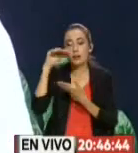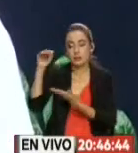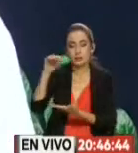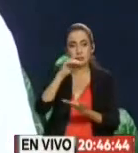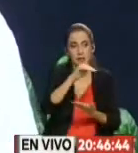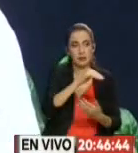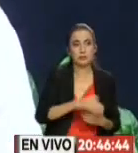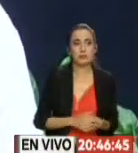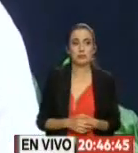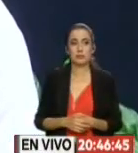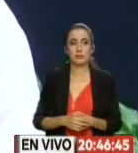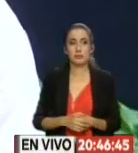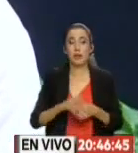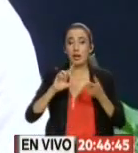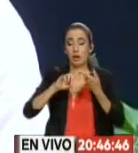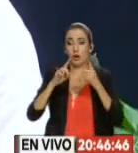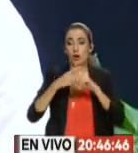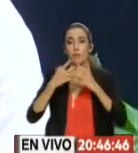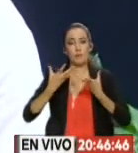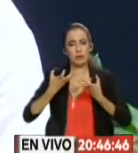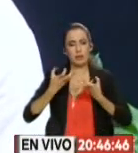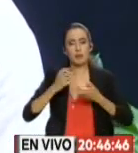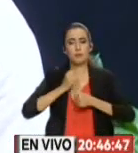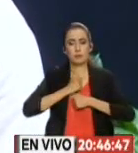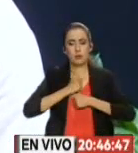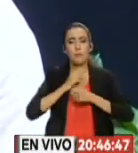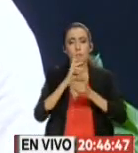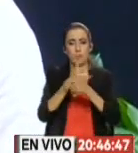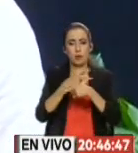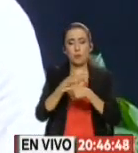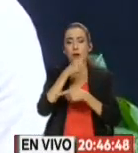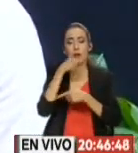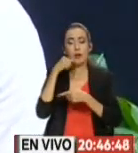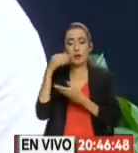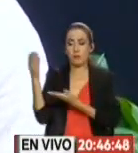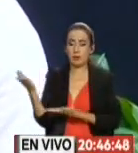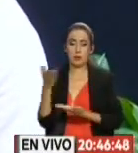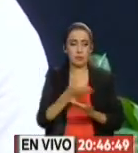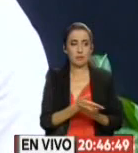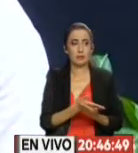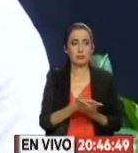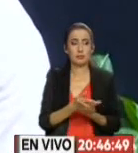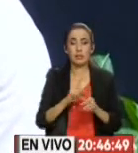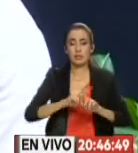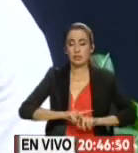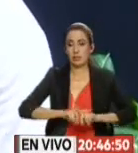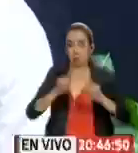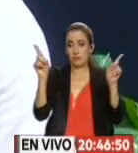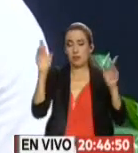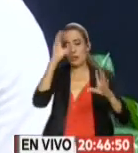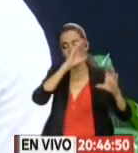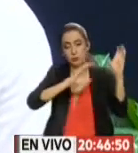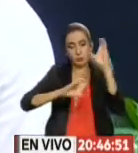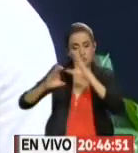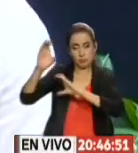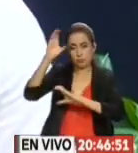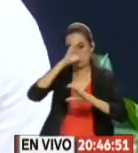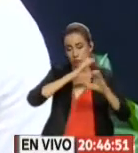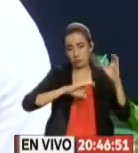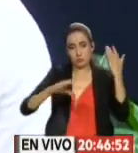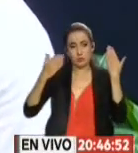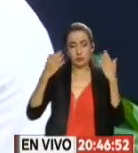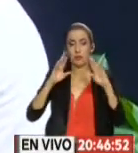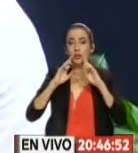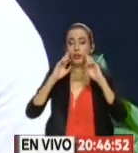Siempre tuvimos con mi amigo este deseo de crear un producto propio, de crear algo que nos diferencie, buscar